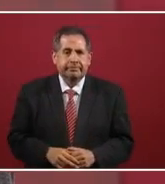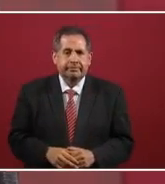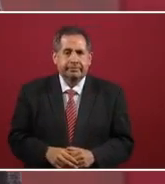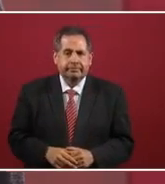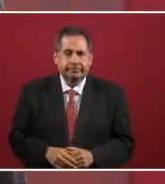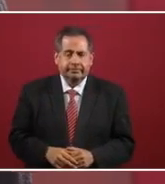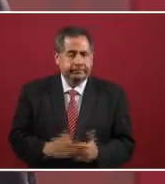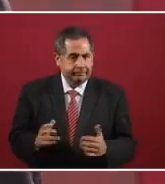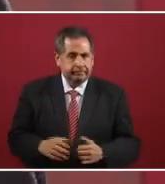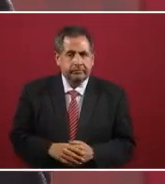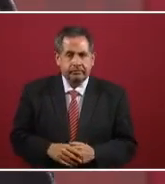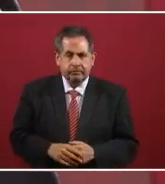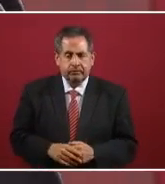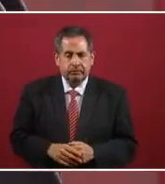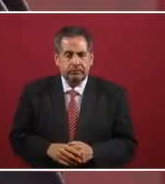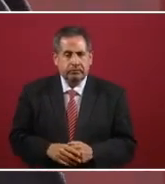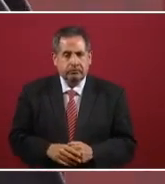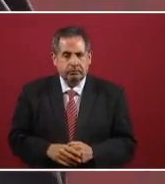Nada más que